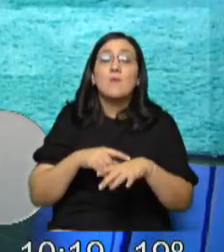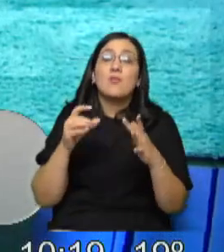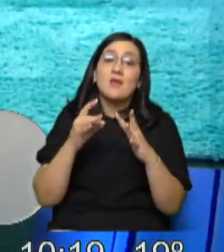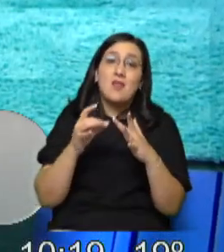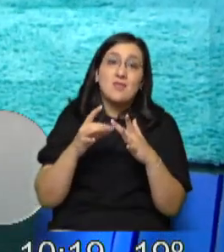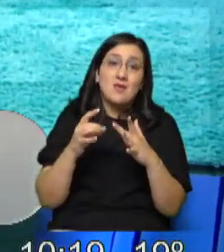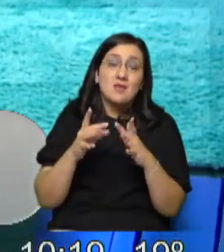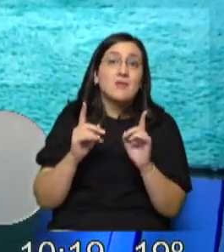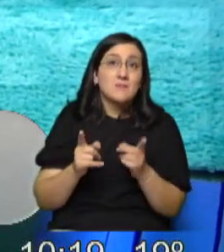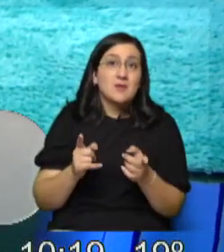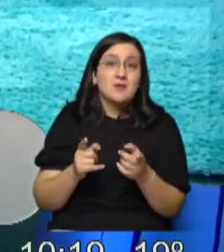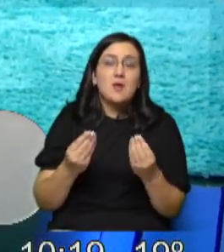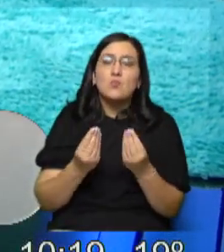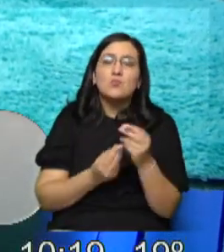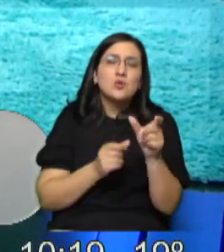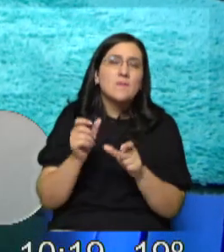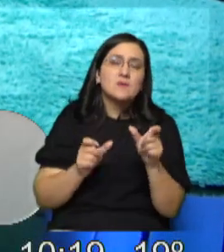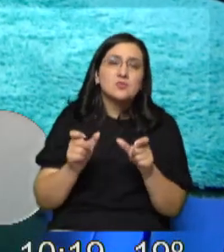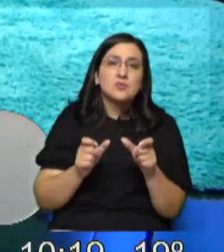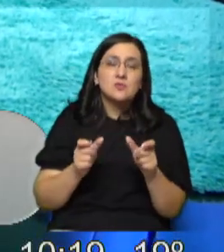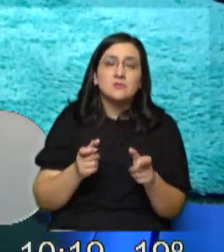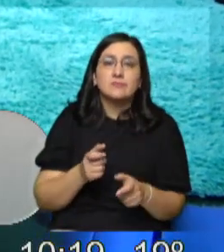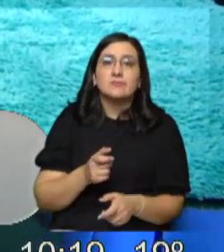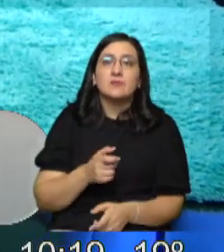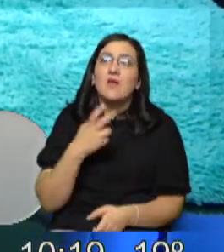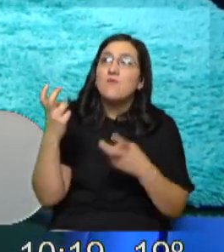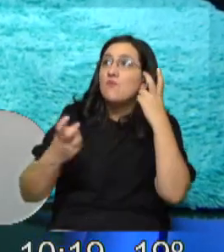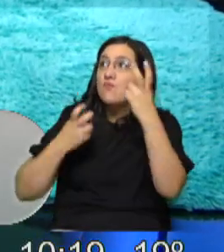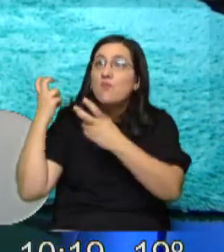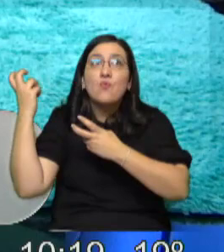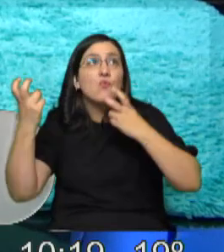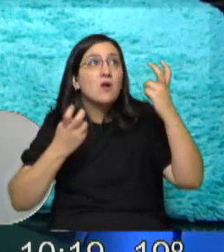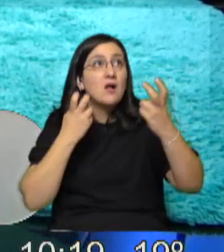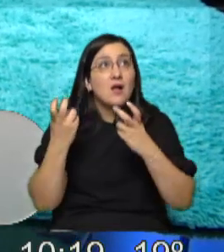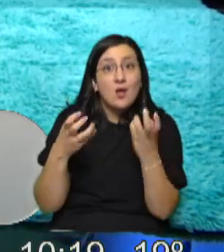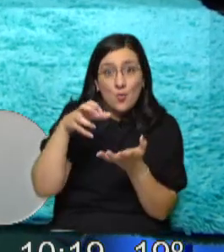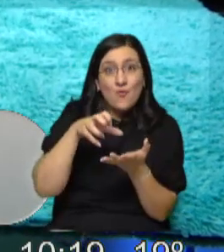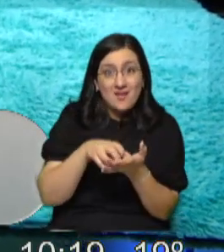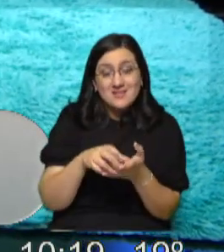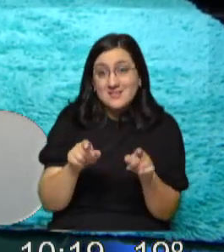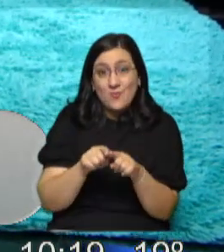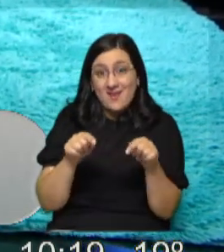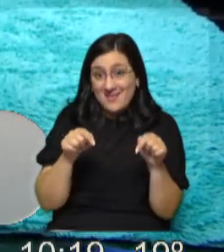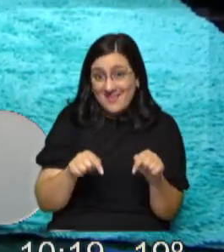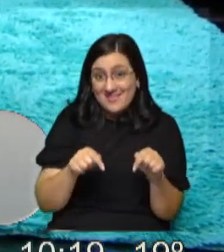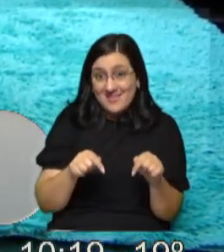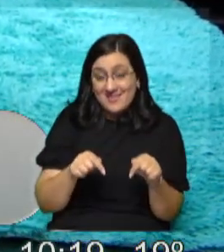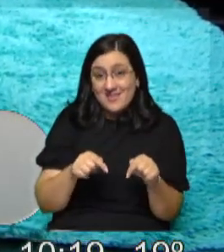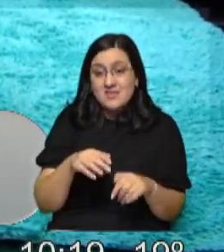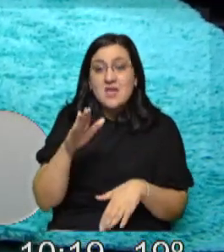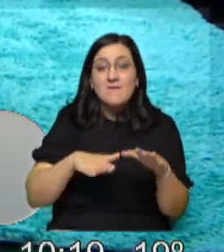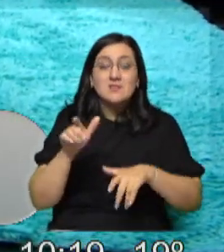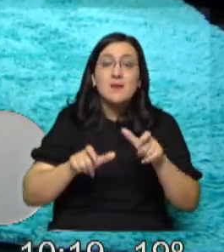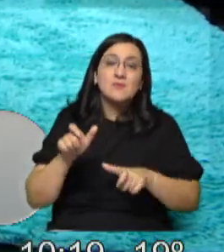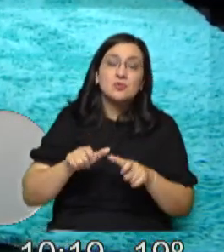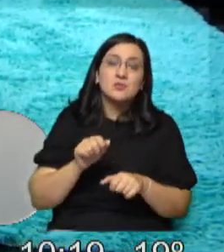calidad, donde hay mucha gente que anda buscando a veces espacios de estos, como puede, a veces la